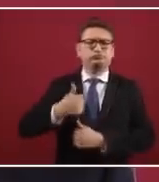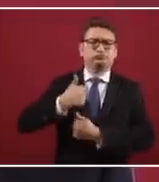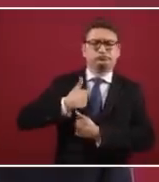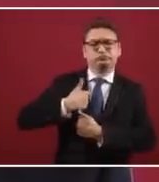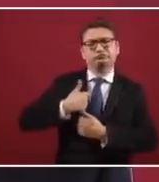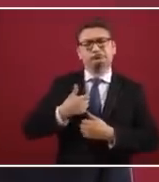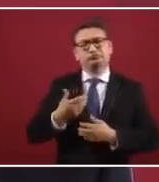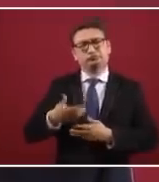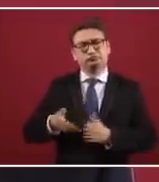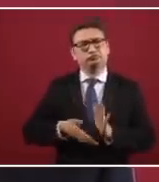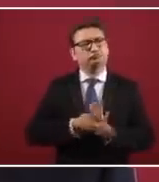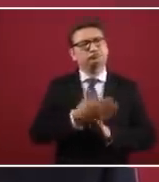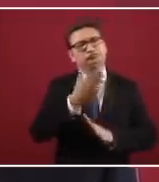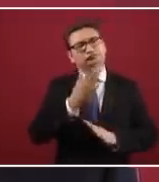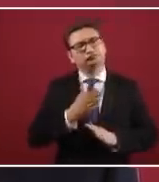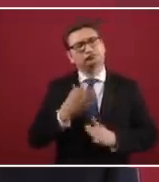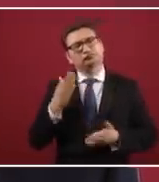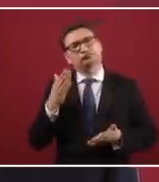y